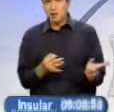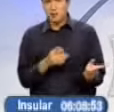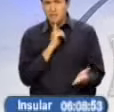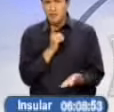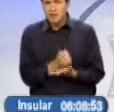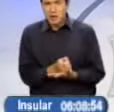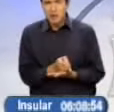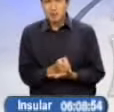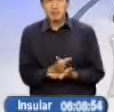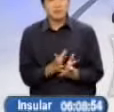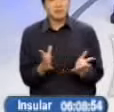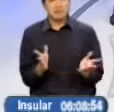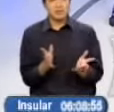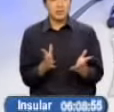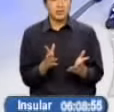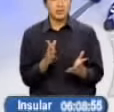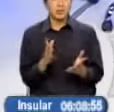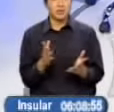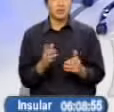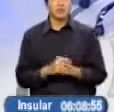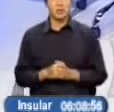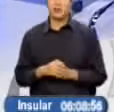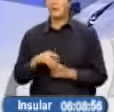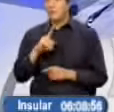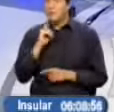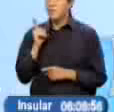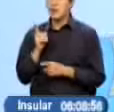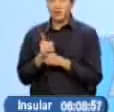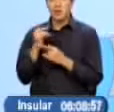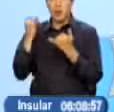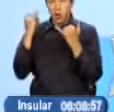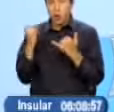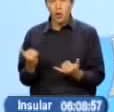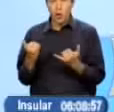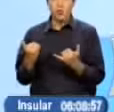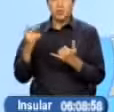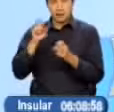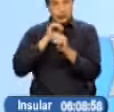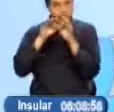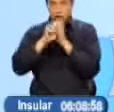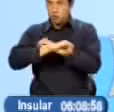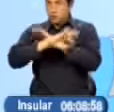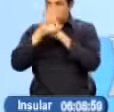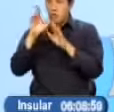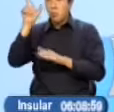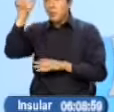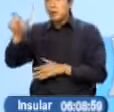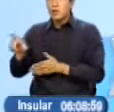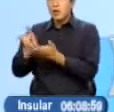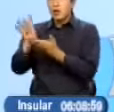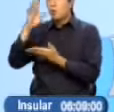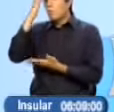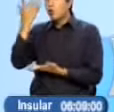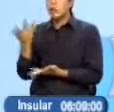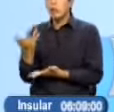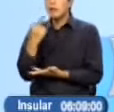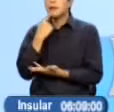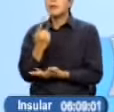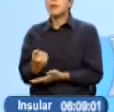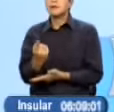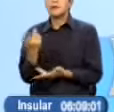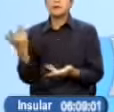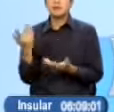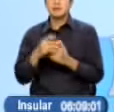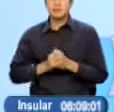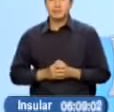la razón que argumenta para destituir por supuesto la razón que argumenta que quede muy claro la razón de la destitución es